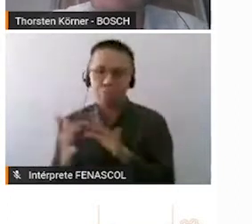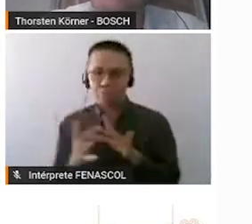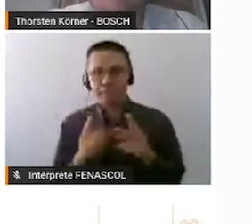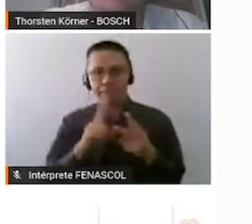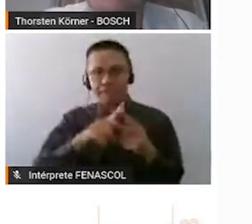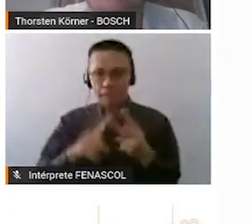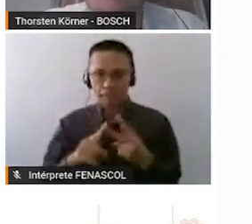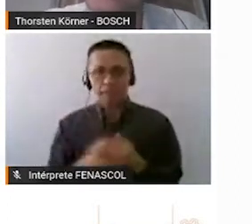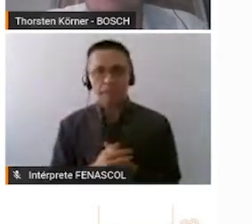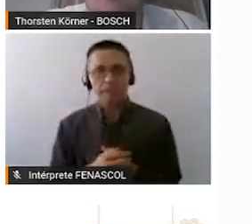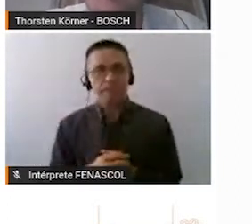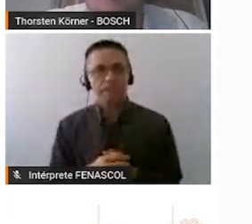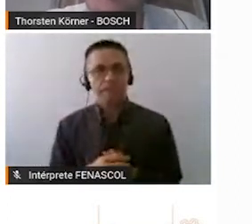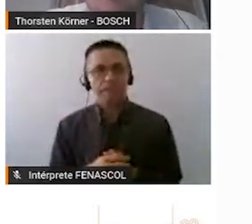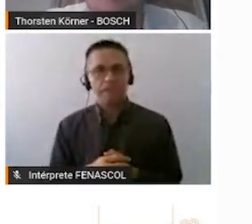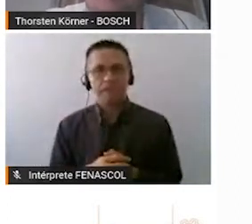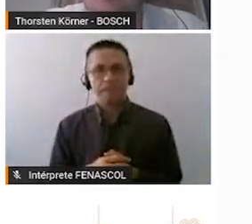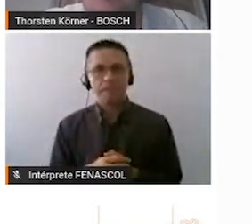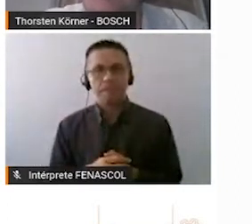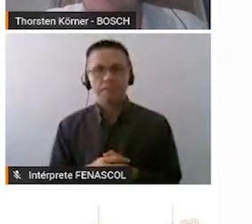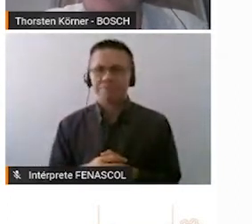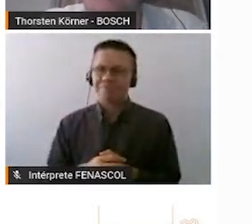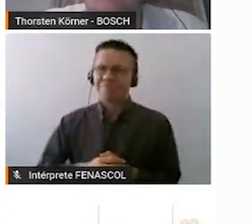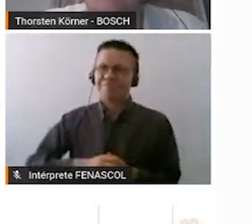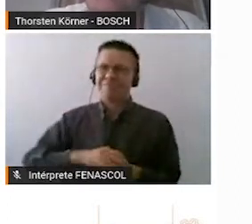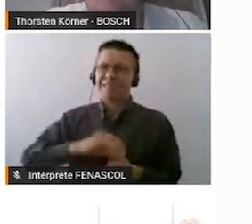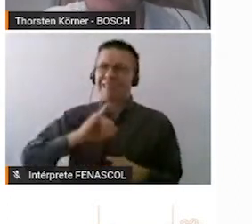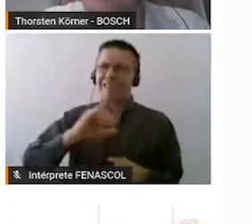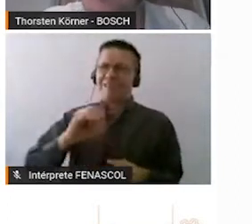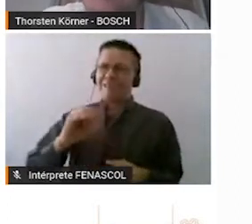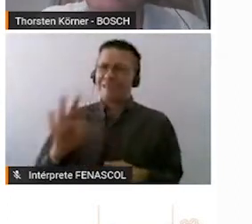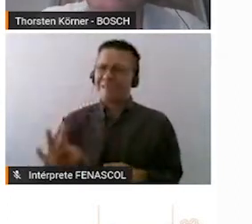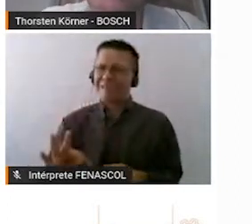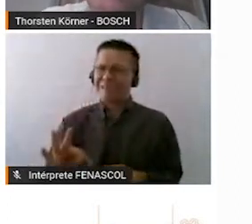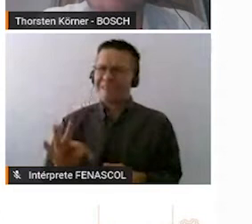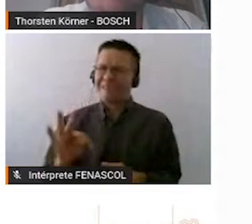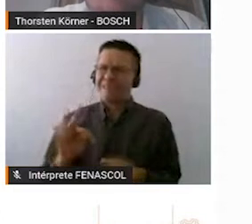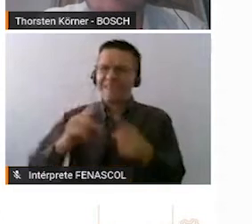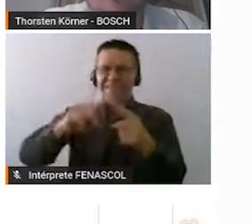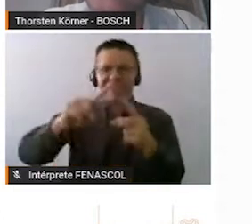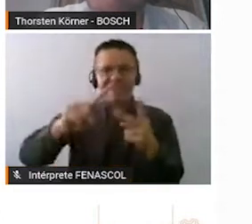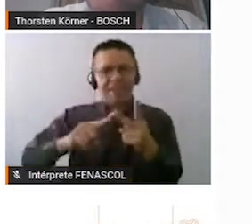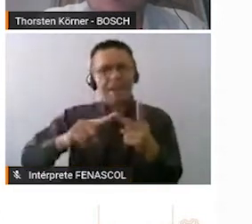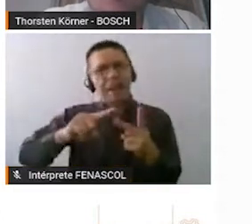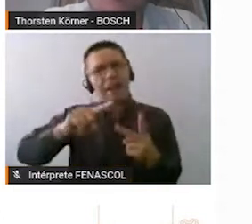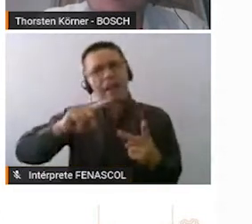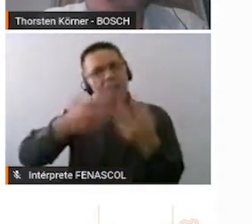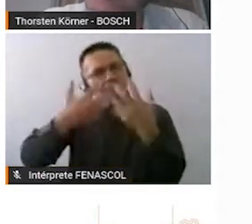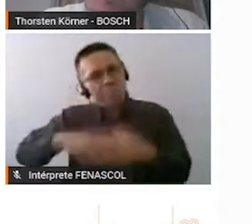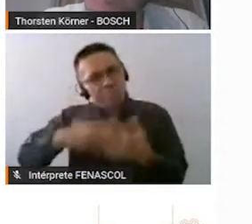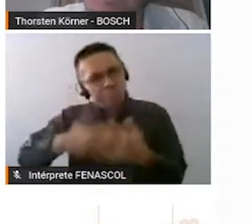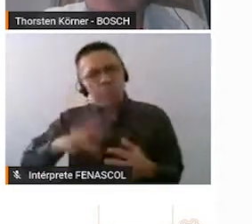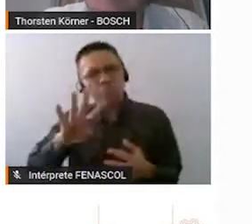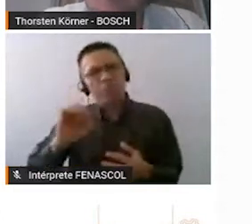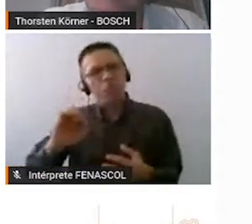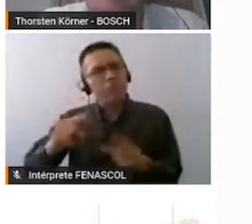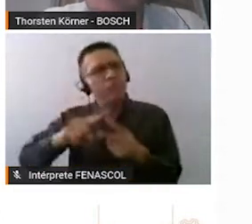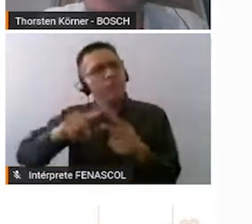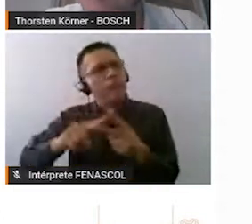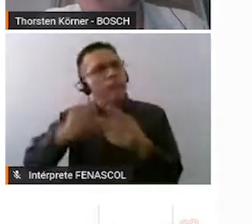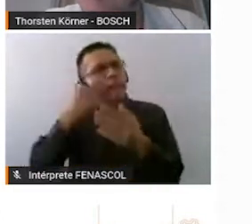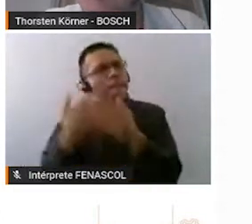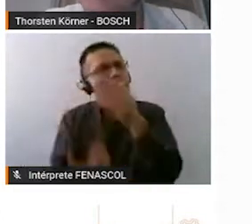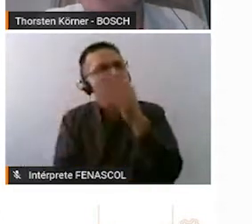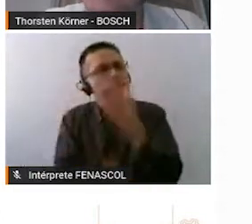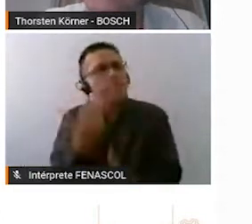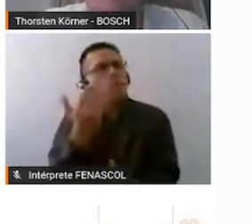¿Cuándo comenzó el IoT y también la Industria 4.0? Pues en realidad el IoT ya